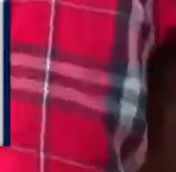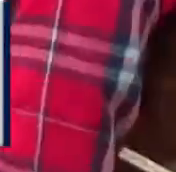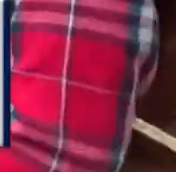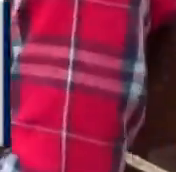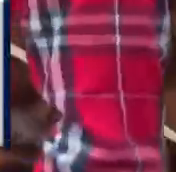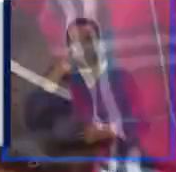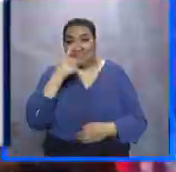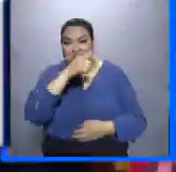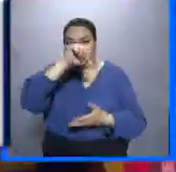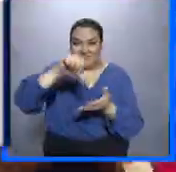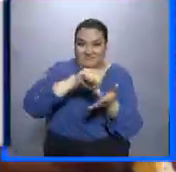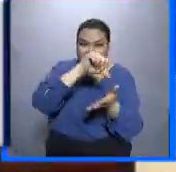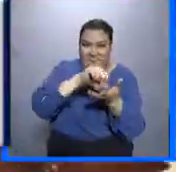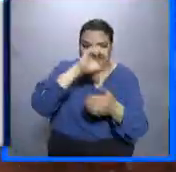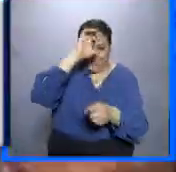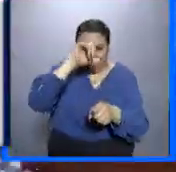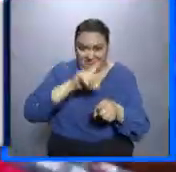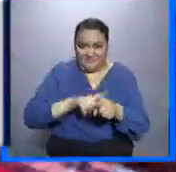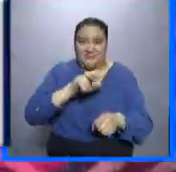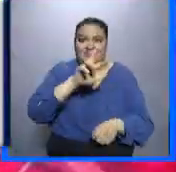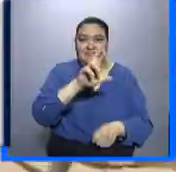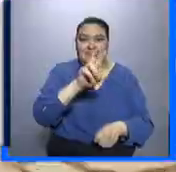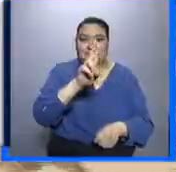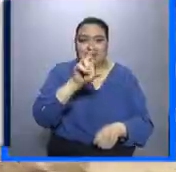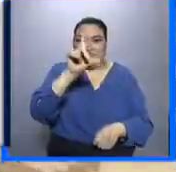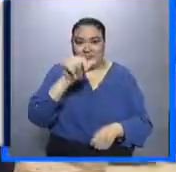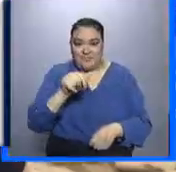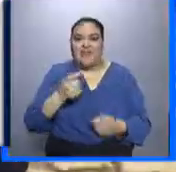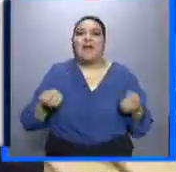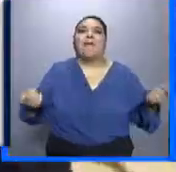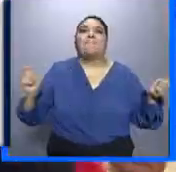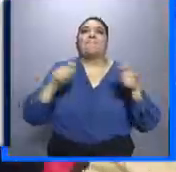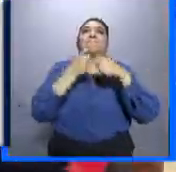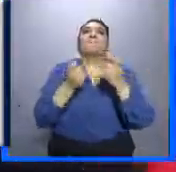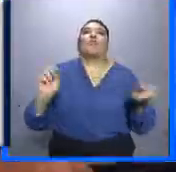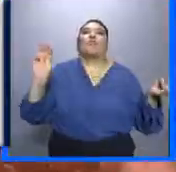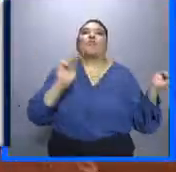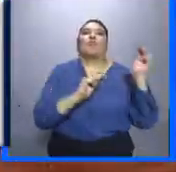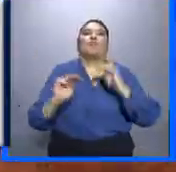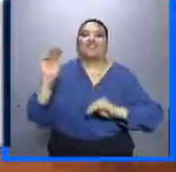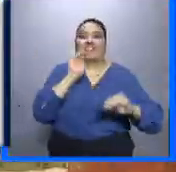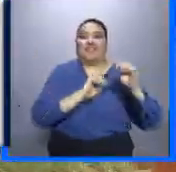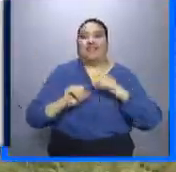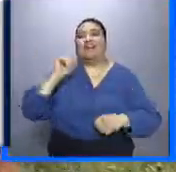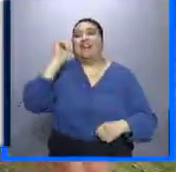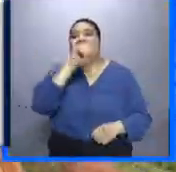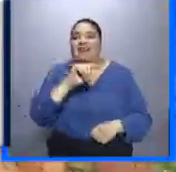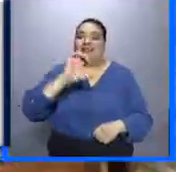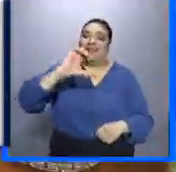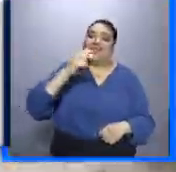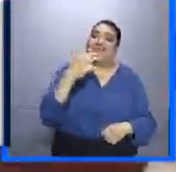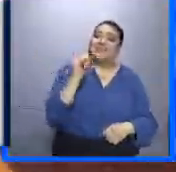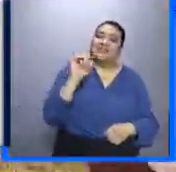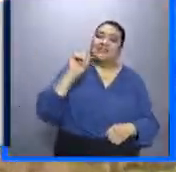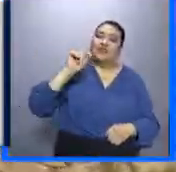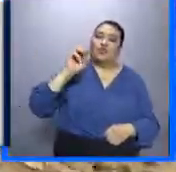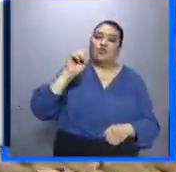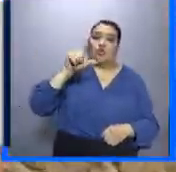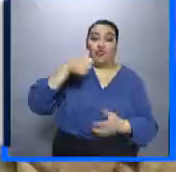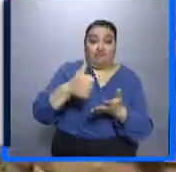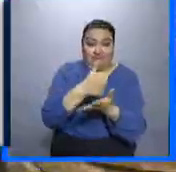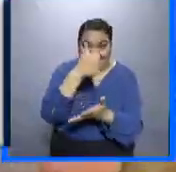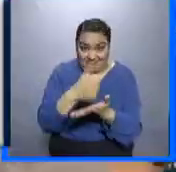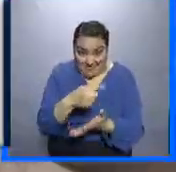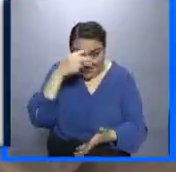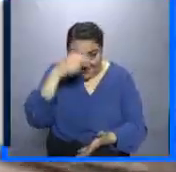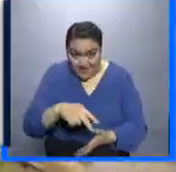El Centro Cultural El Rule celebra las raíces de la Huasteca con el tercer Festival de Chantolo en la Ciudad de México,